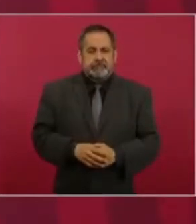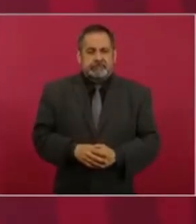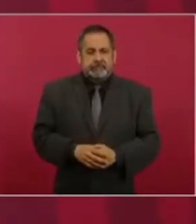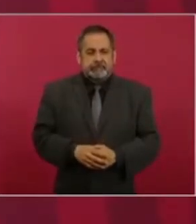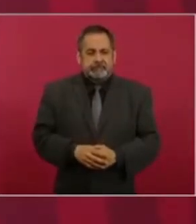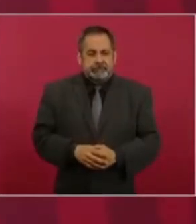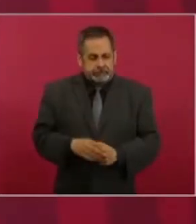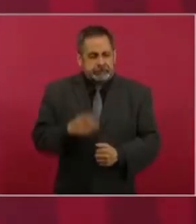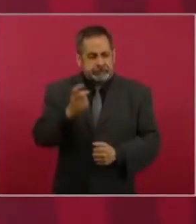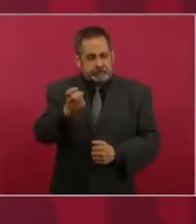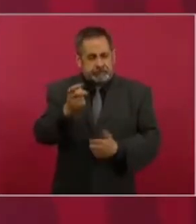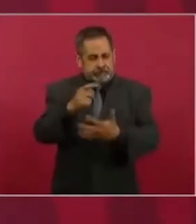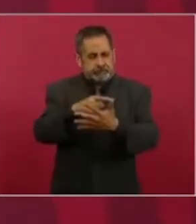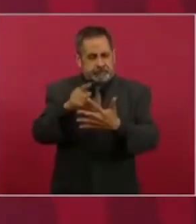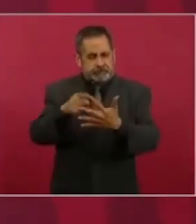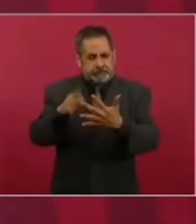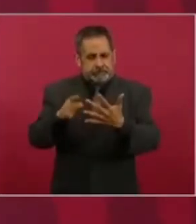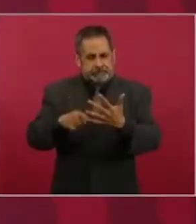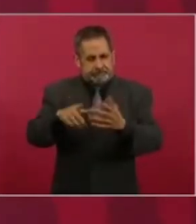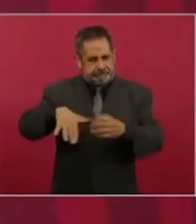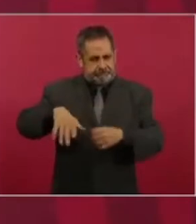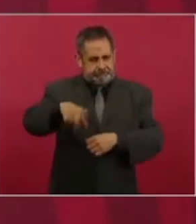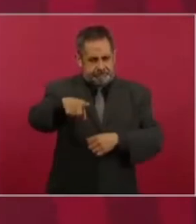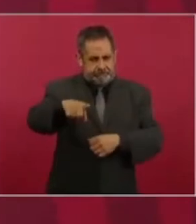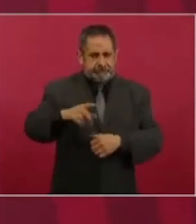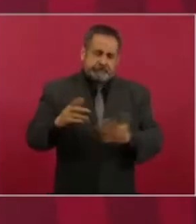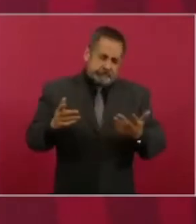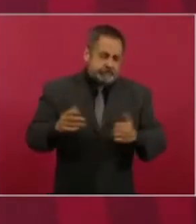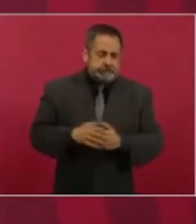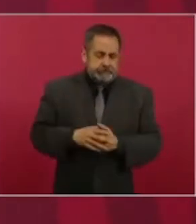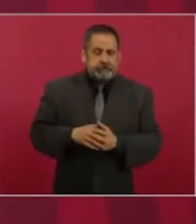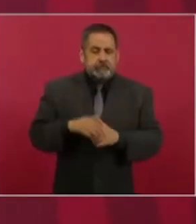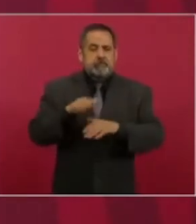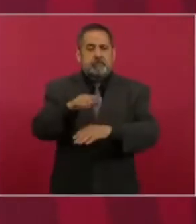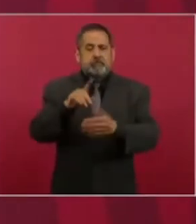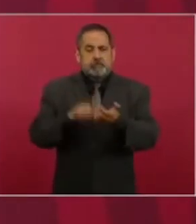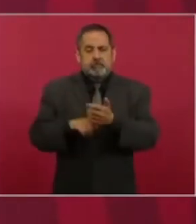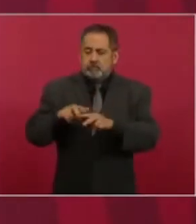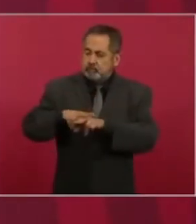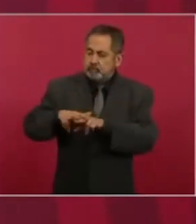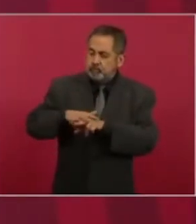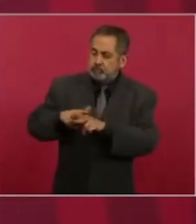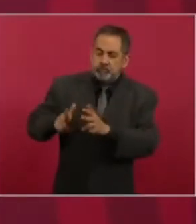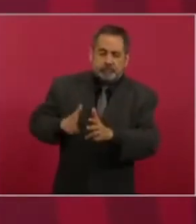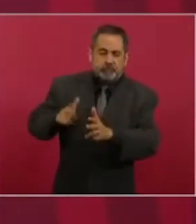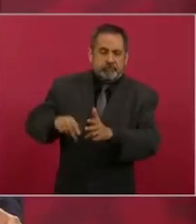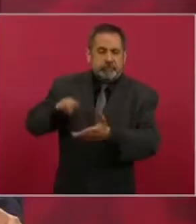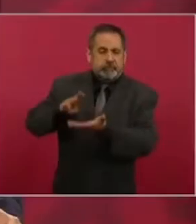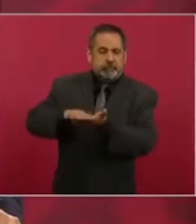Entonces, todo esto es lo relacionado con el Tren Maya